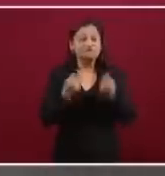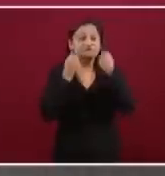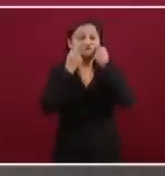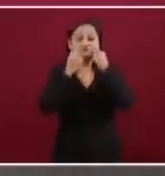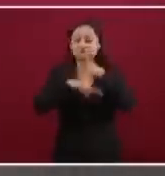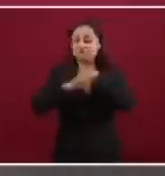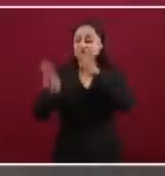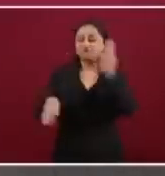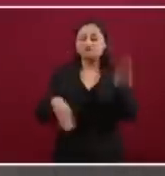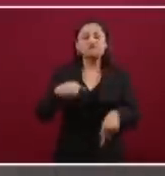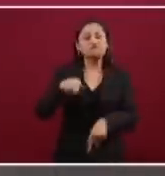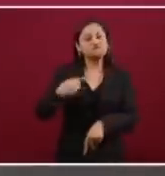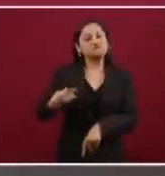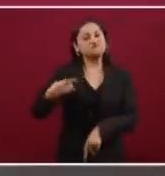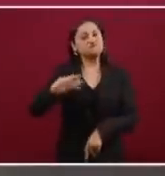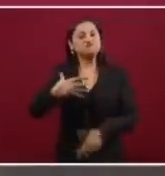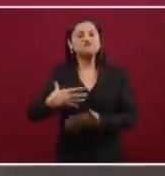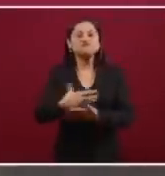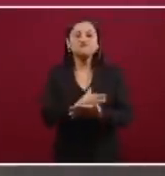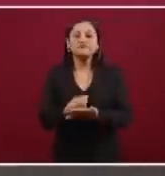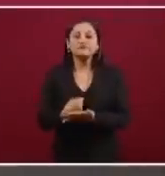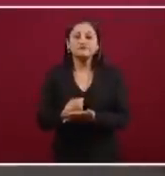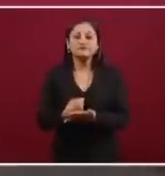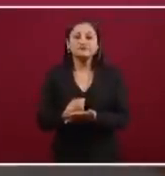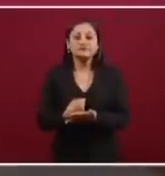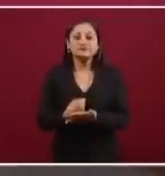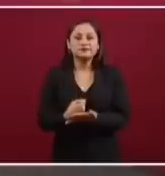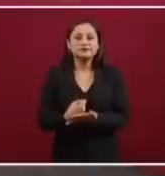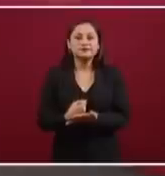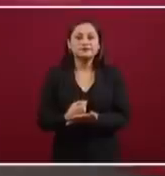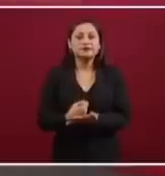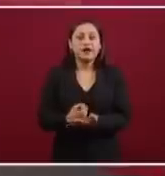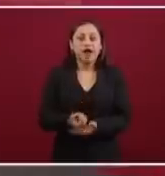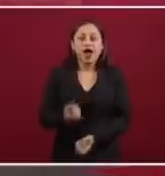La verdad, mostraron el cobre.